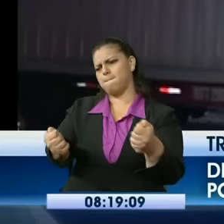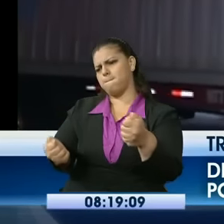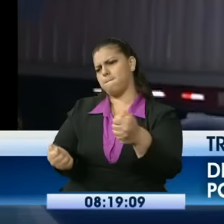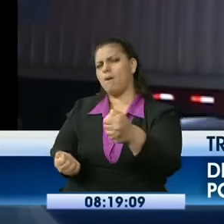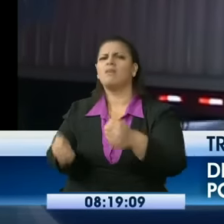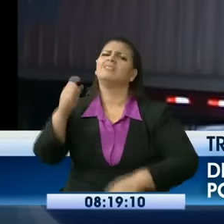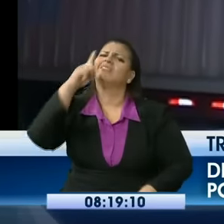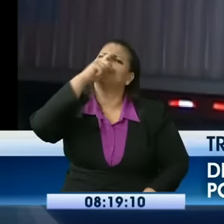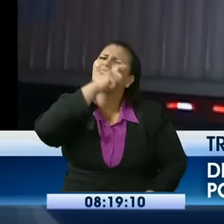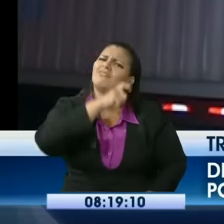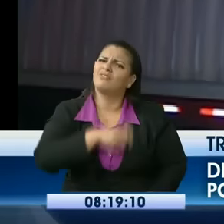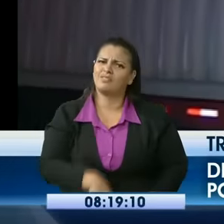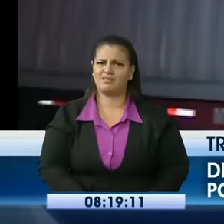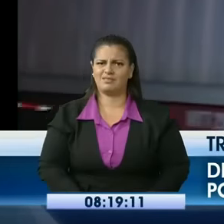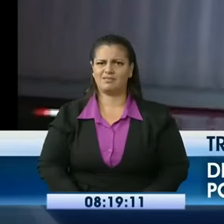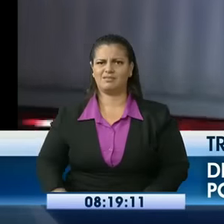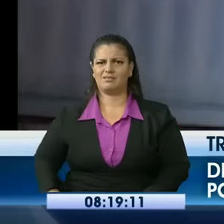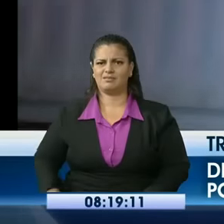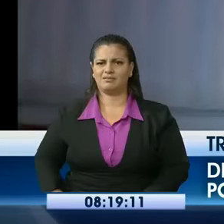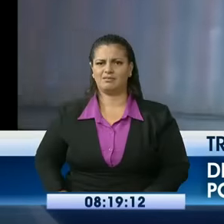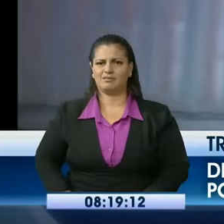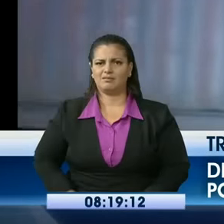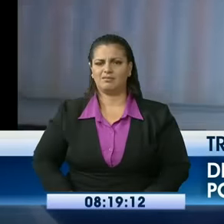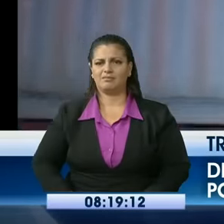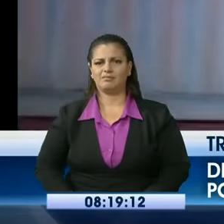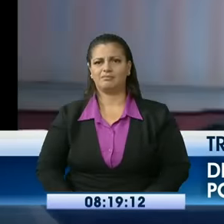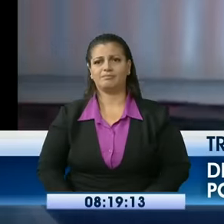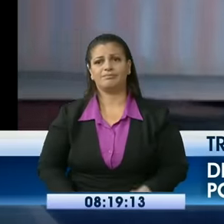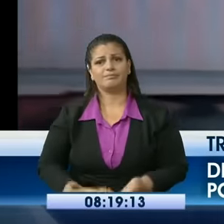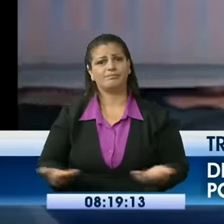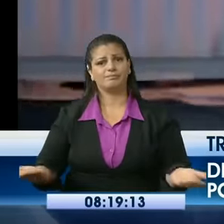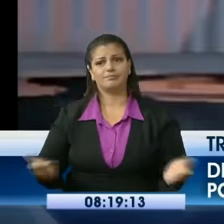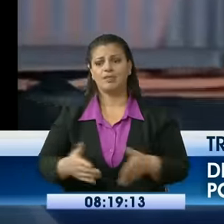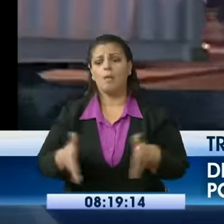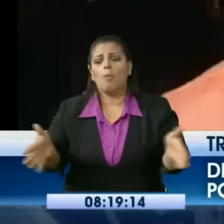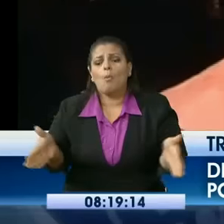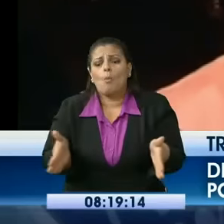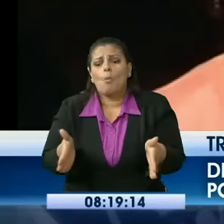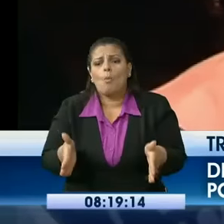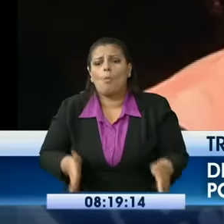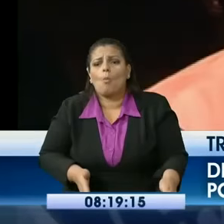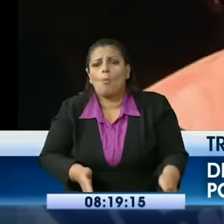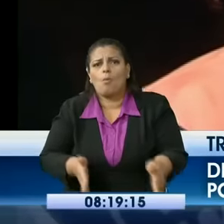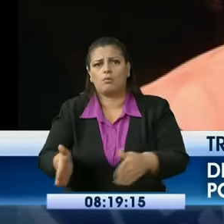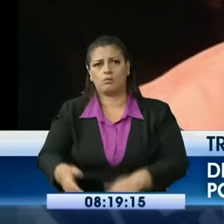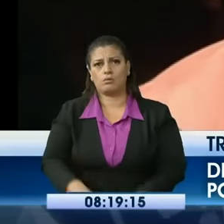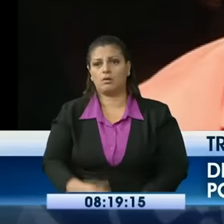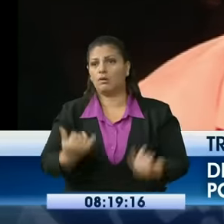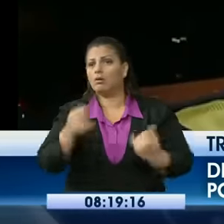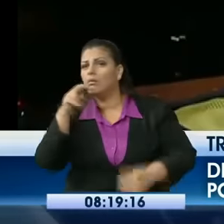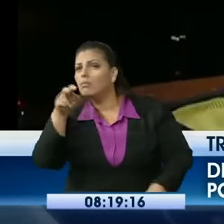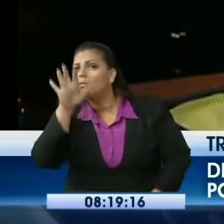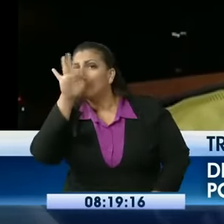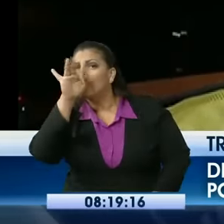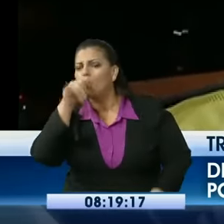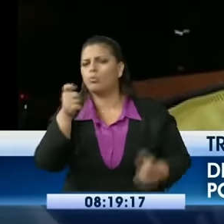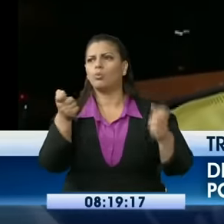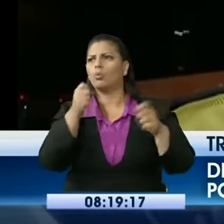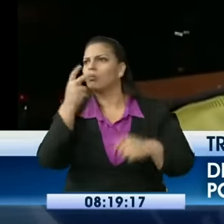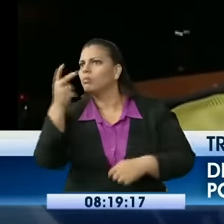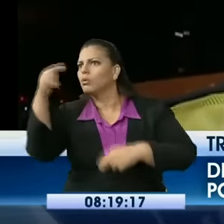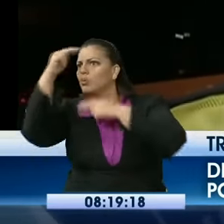El conductor abandonó el lugar del incidente. Por su parte, moradores del sector aseguran que la avenida no se encuentra